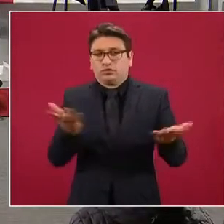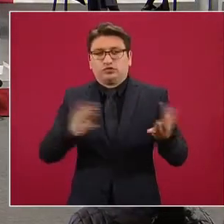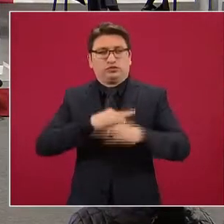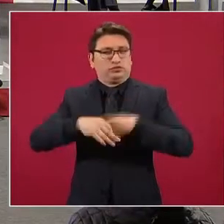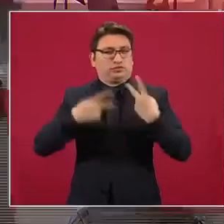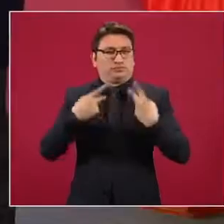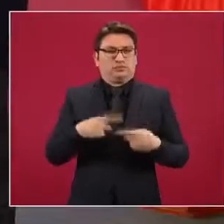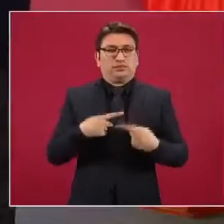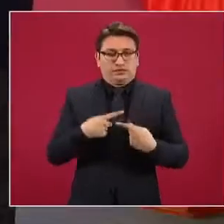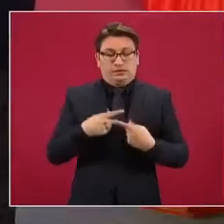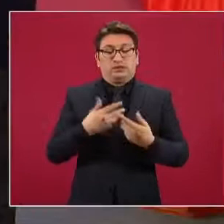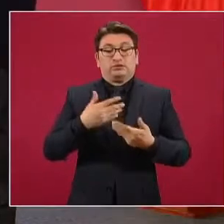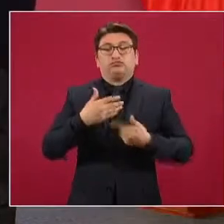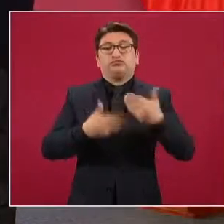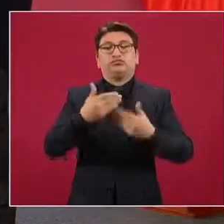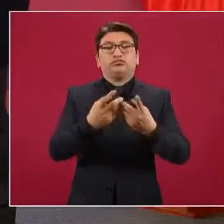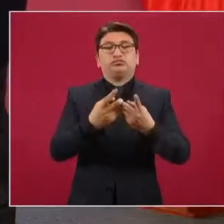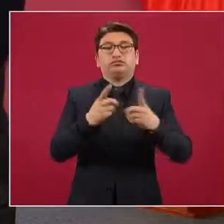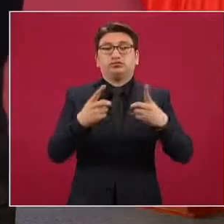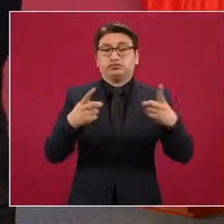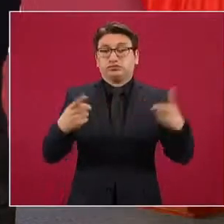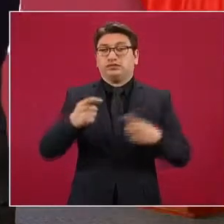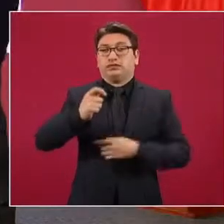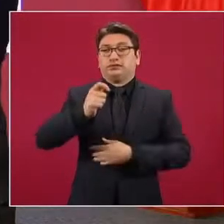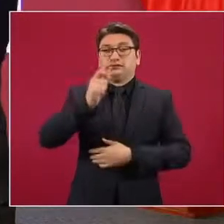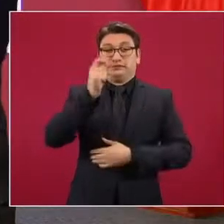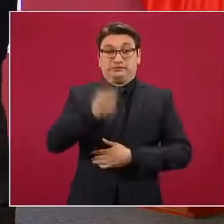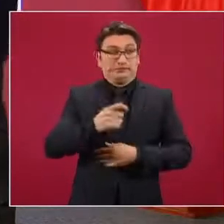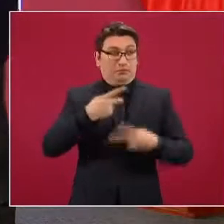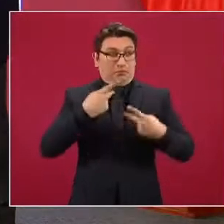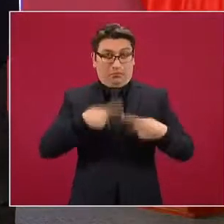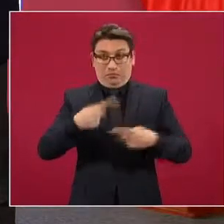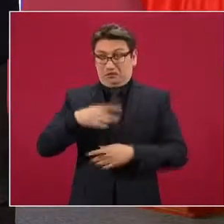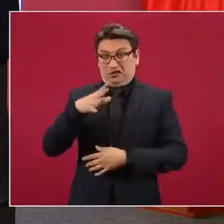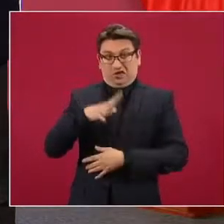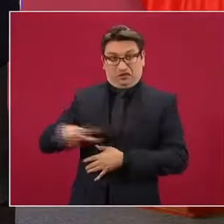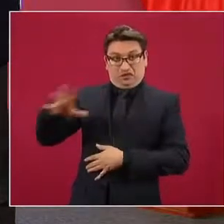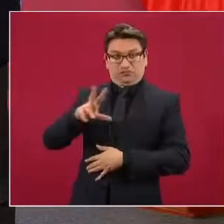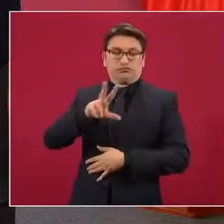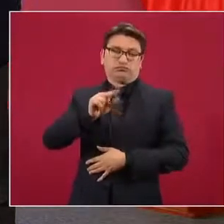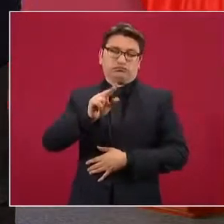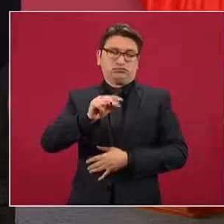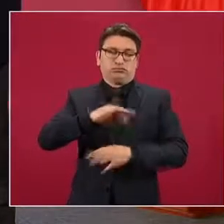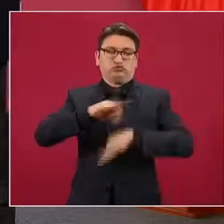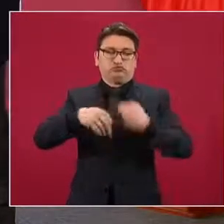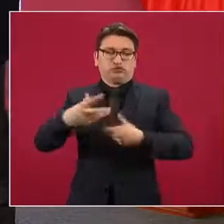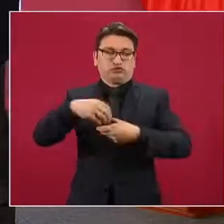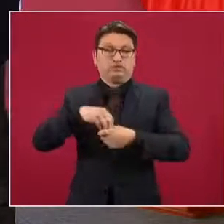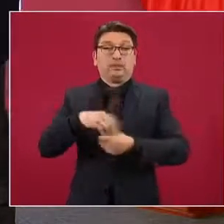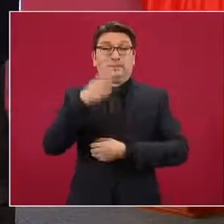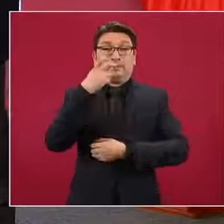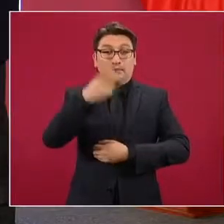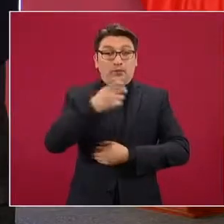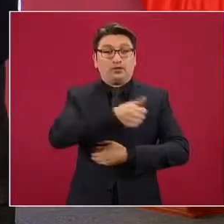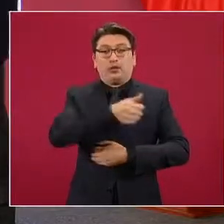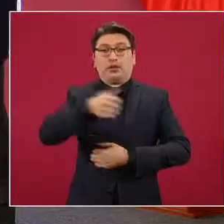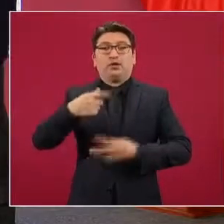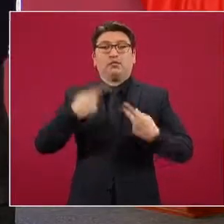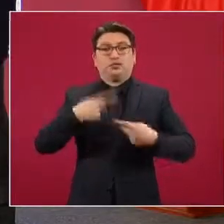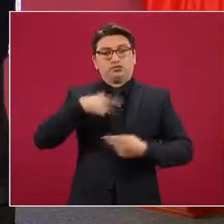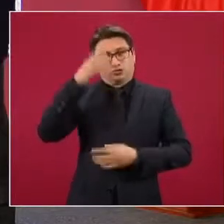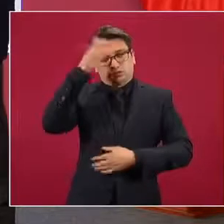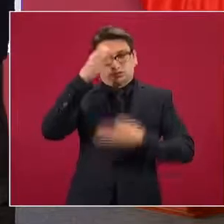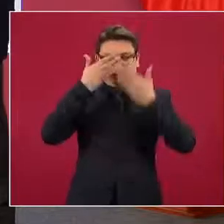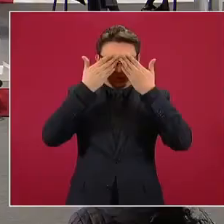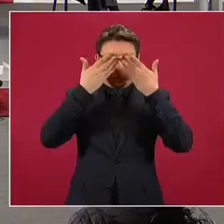el que el desarrollo implica no dejar a nadie afuera. Esto implica una revolución de las conciencias que tiene